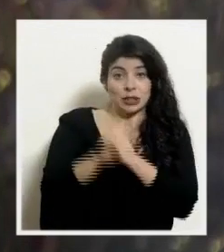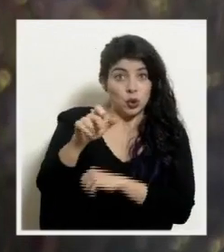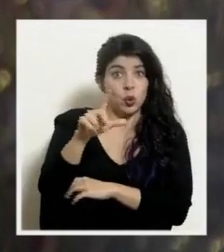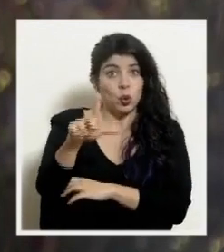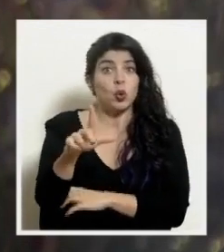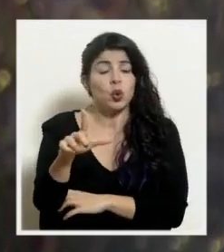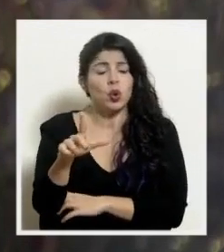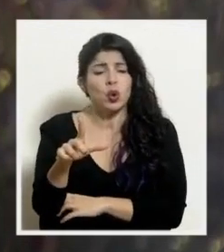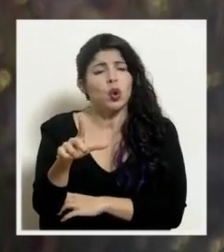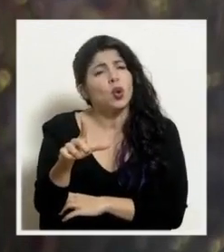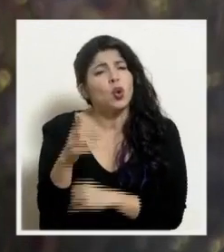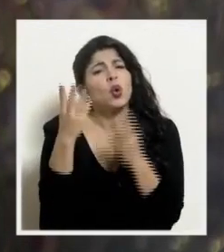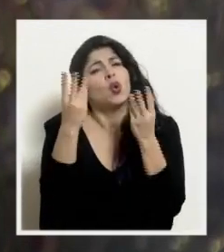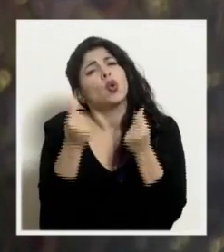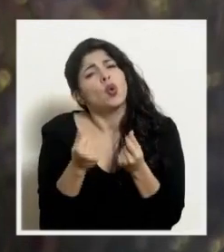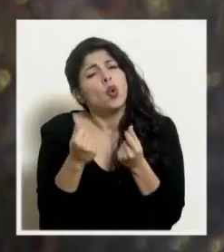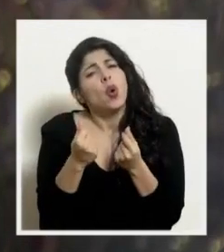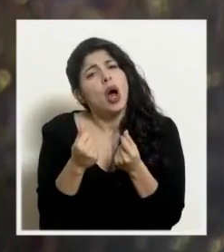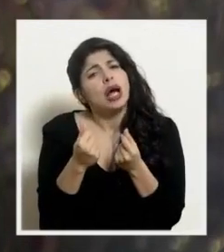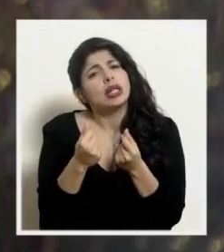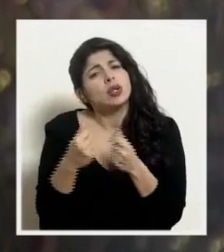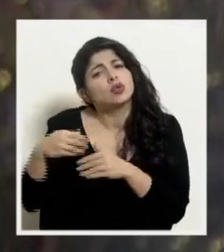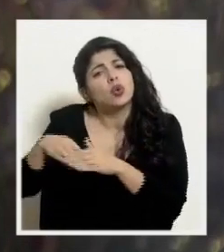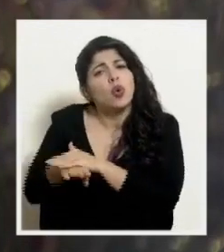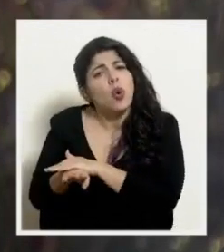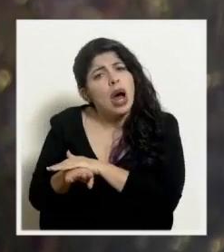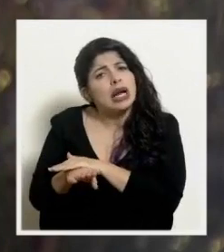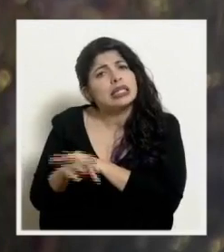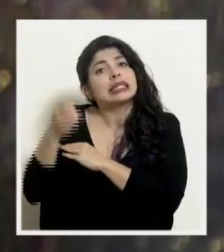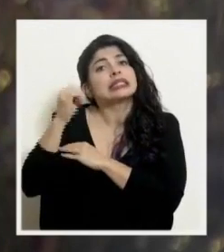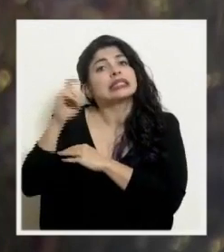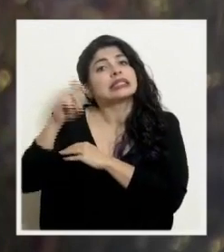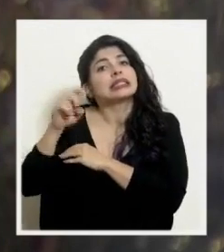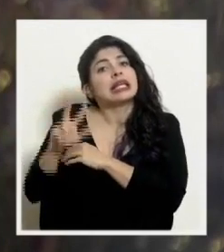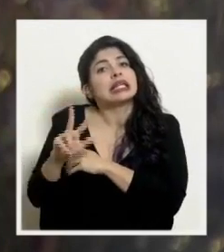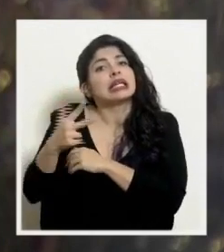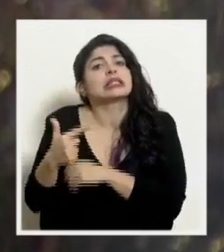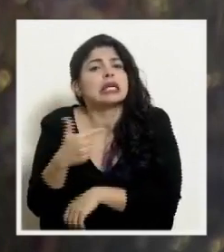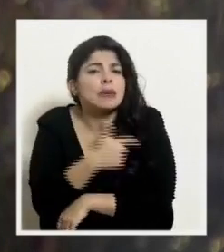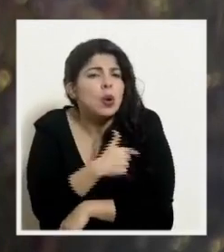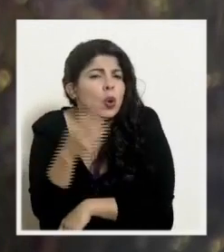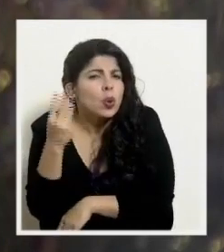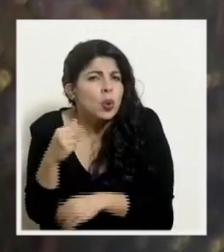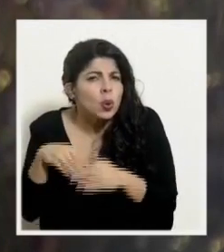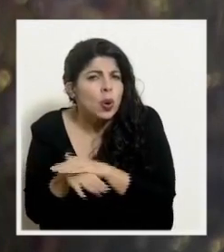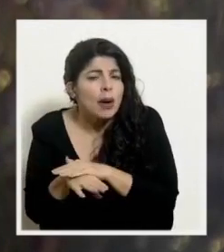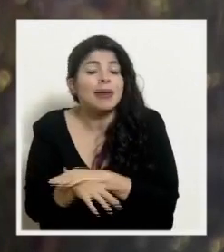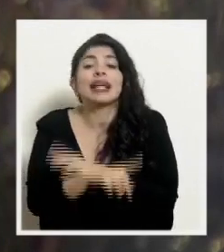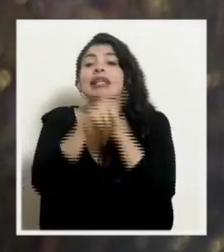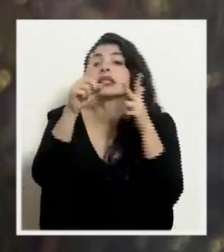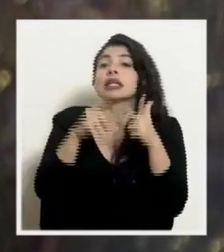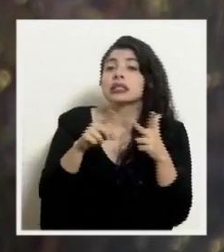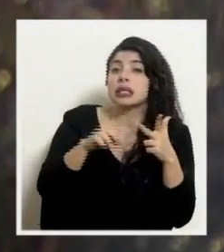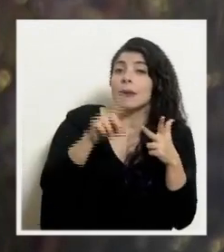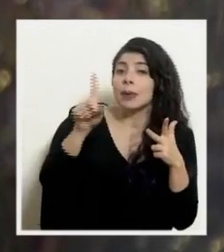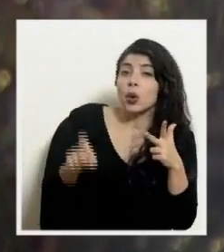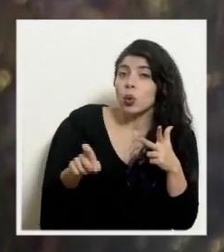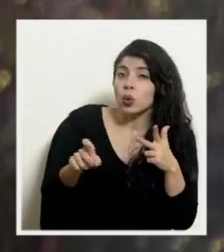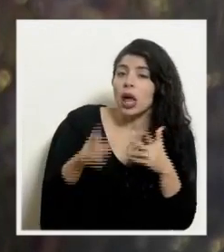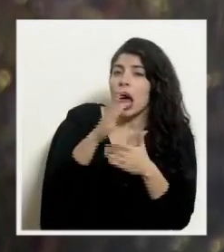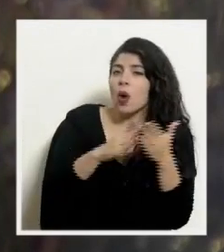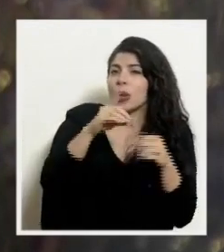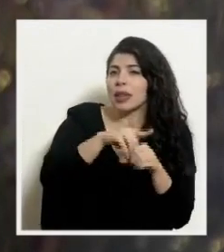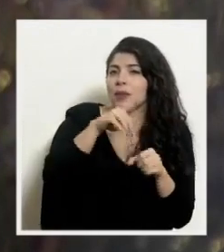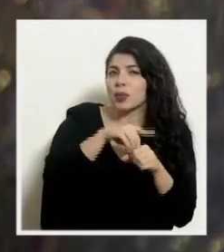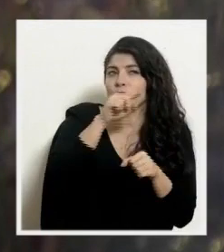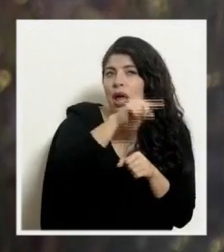julio, ¿cuánto dejarán de previsión en caso de tener que aplicar una tercera dosis? Y la tercera consulta, algunos